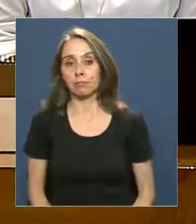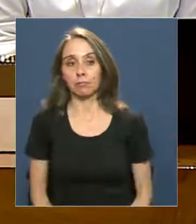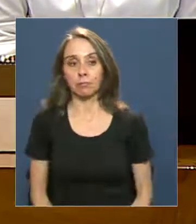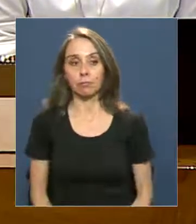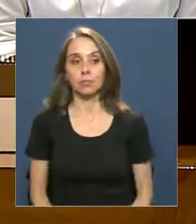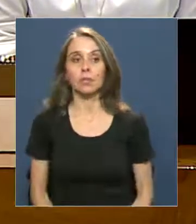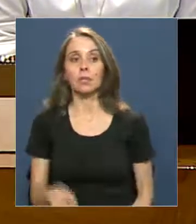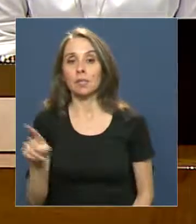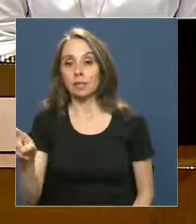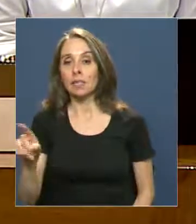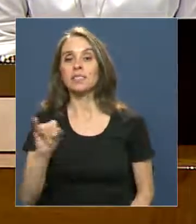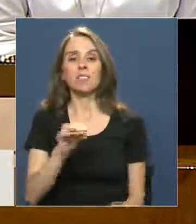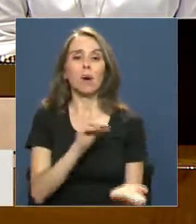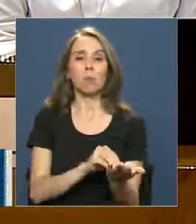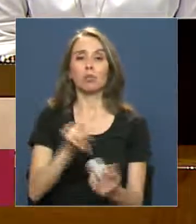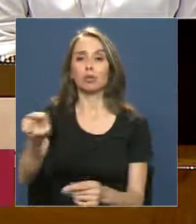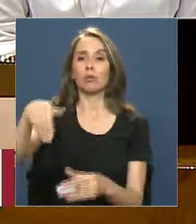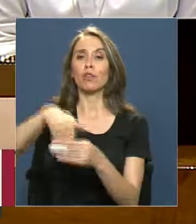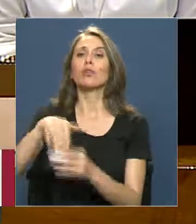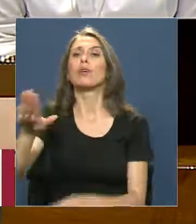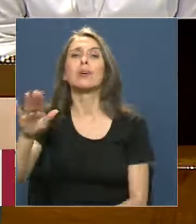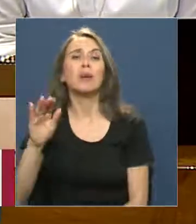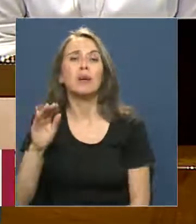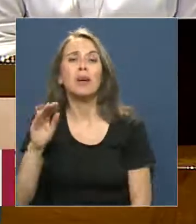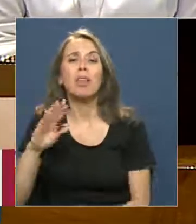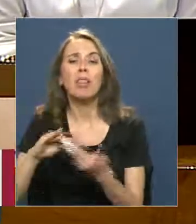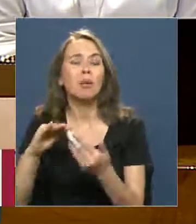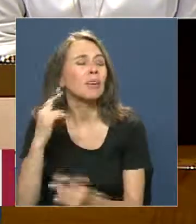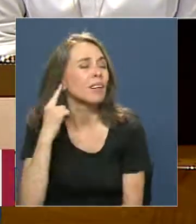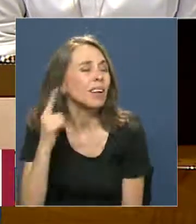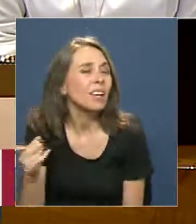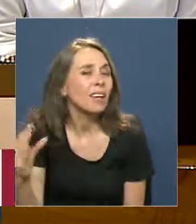Le agregamos la votación. ¿Perdón?